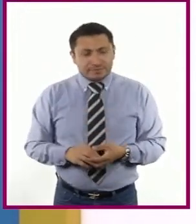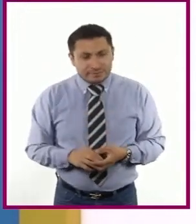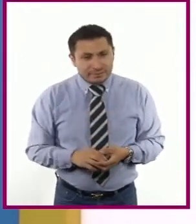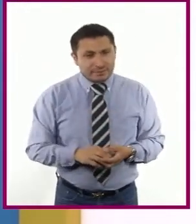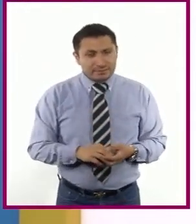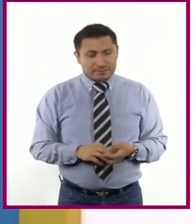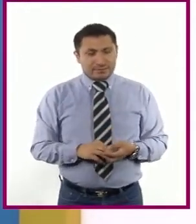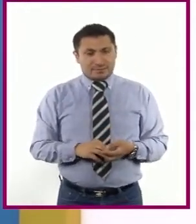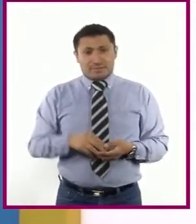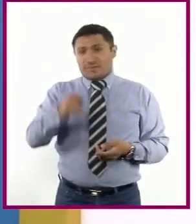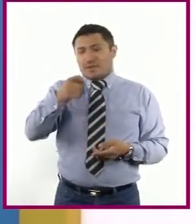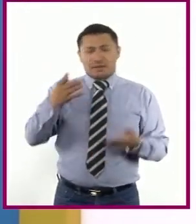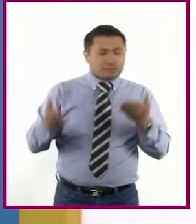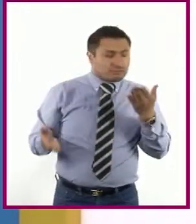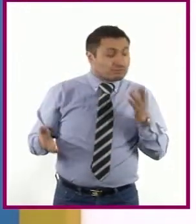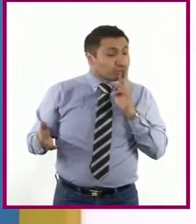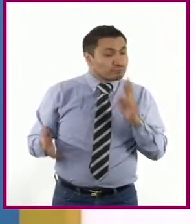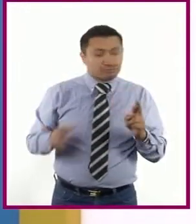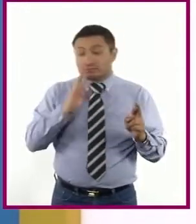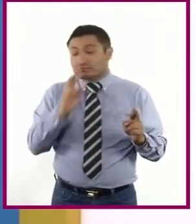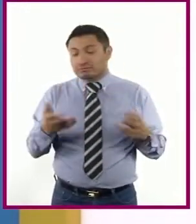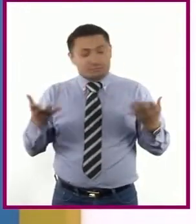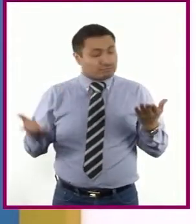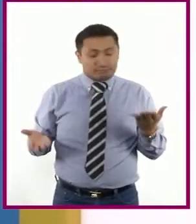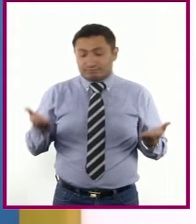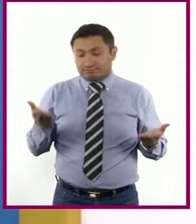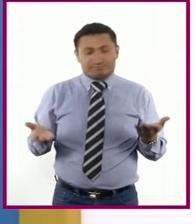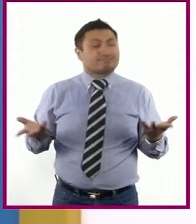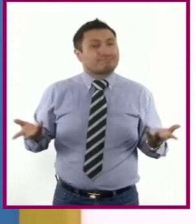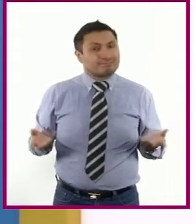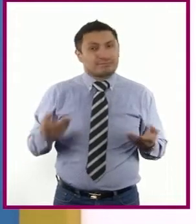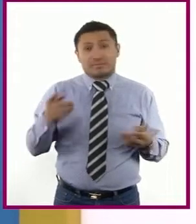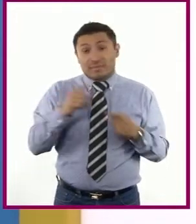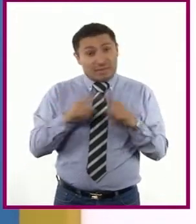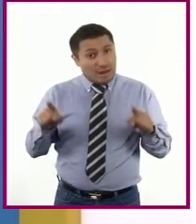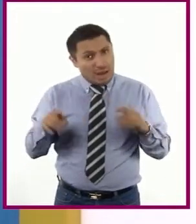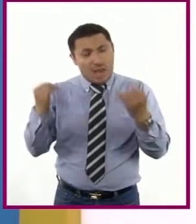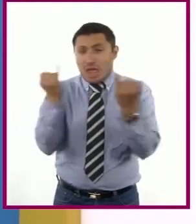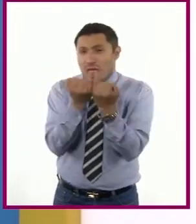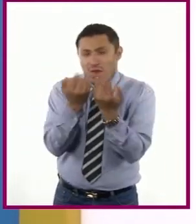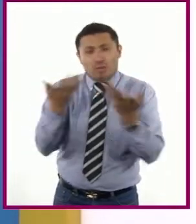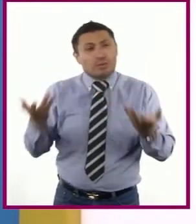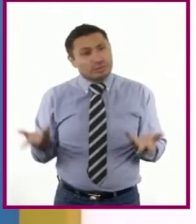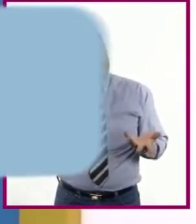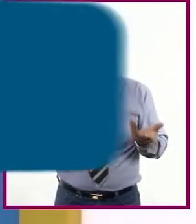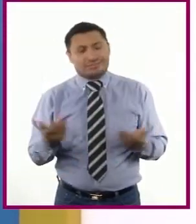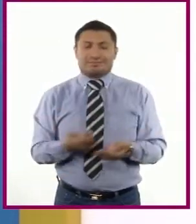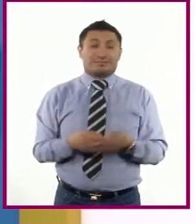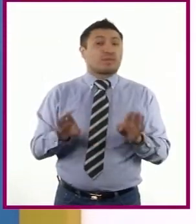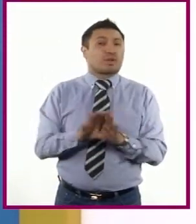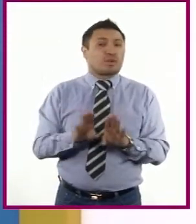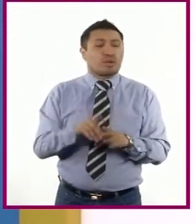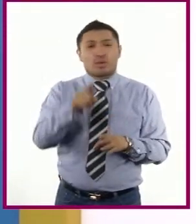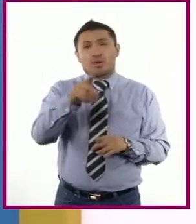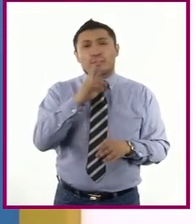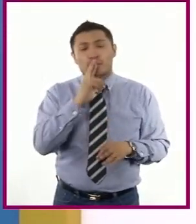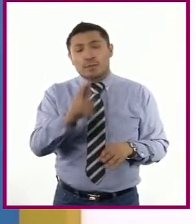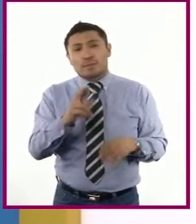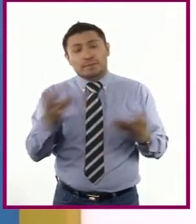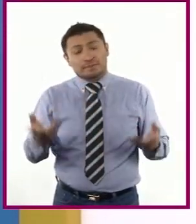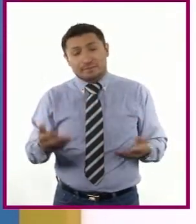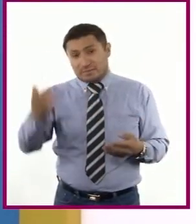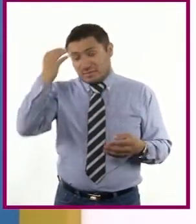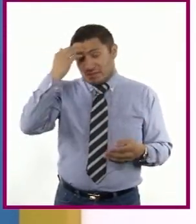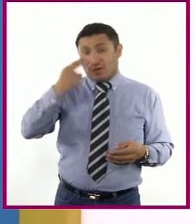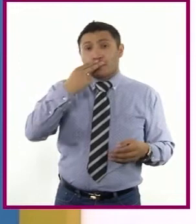problema, compárenlas con los resultados que obtuvimos. ¿Hubo diferencias? ¿A qué las atribuyen? Conocer y aplicar